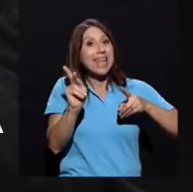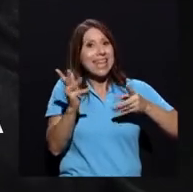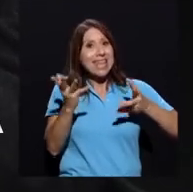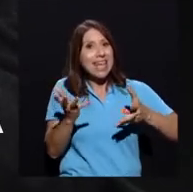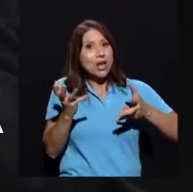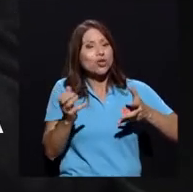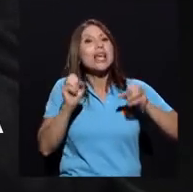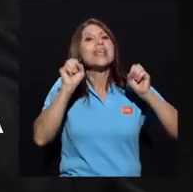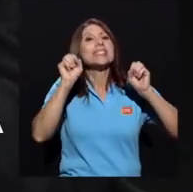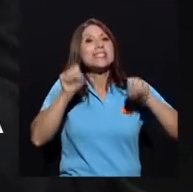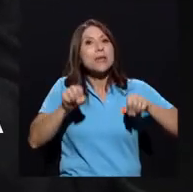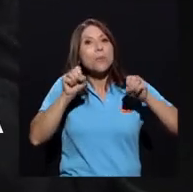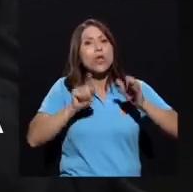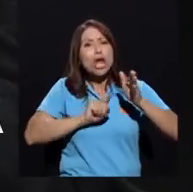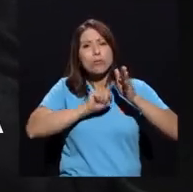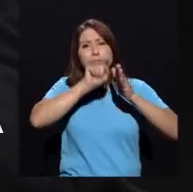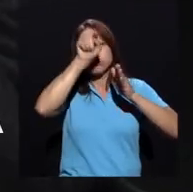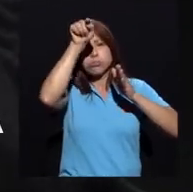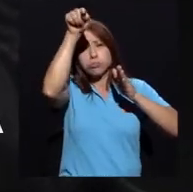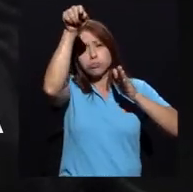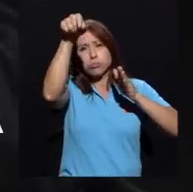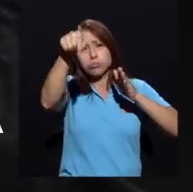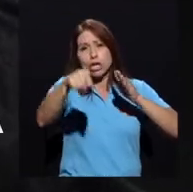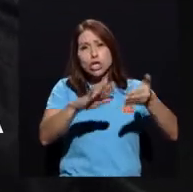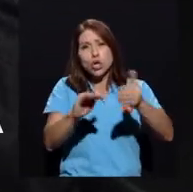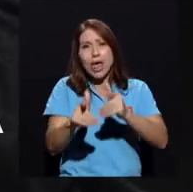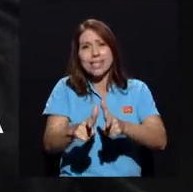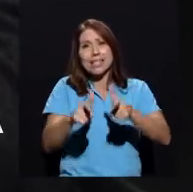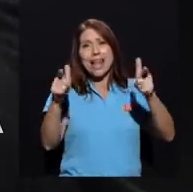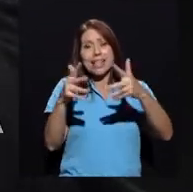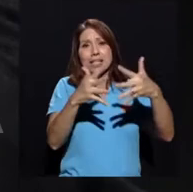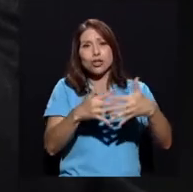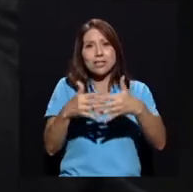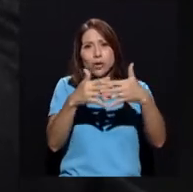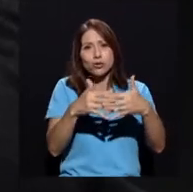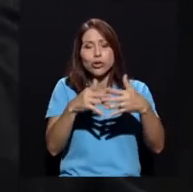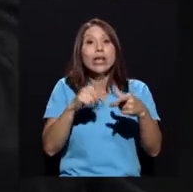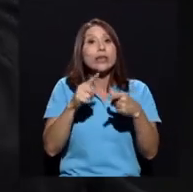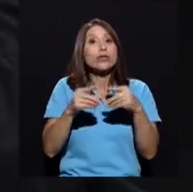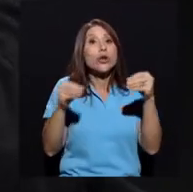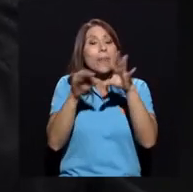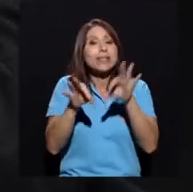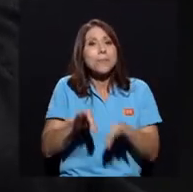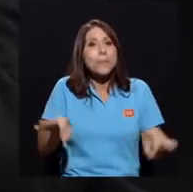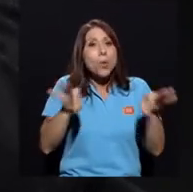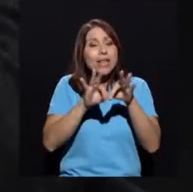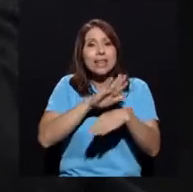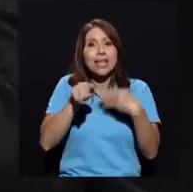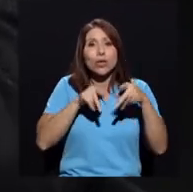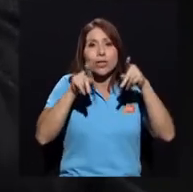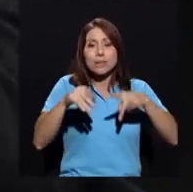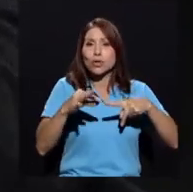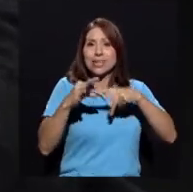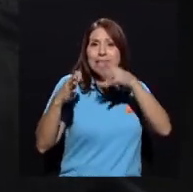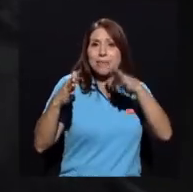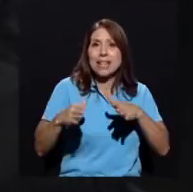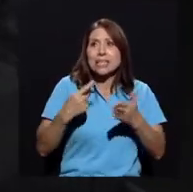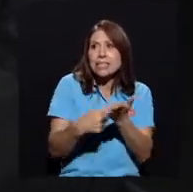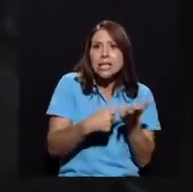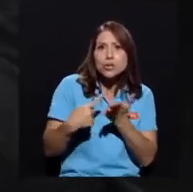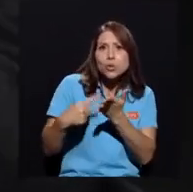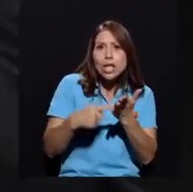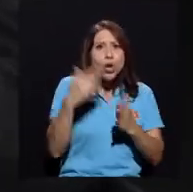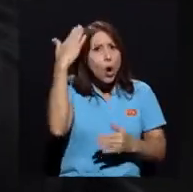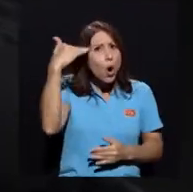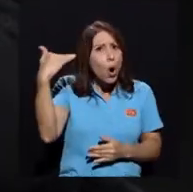podría alcanzar las grandes ciudades de los Estados Unidos. Entonces viene lo más importante que todos los expertos están discutiendo. ¿Puede Corea hoy